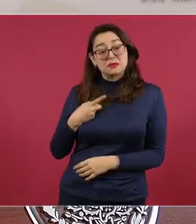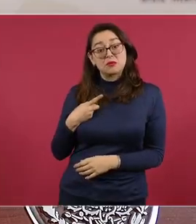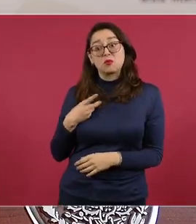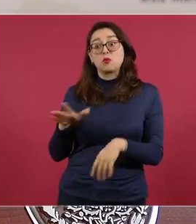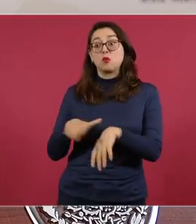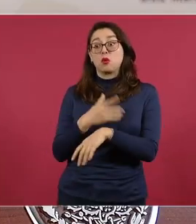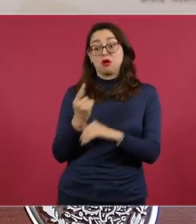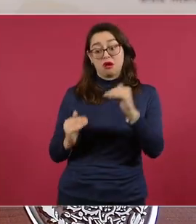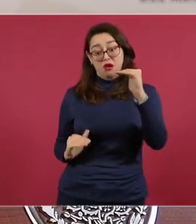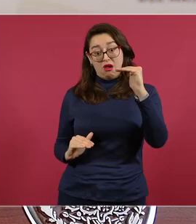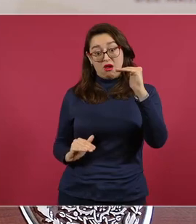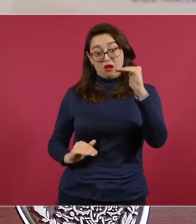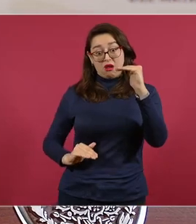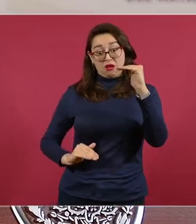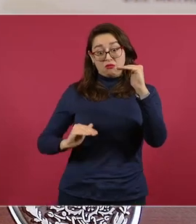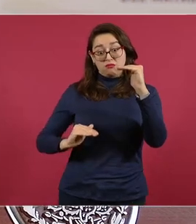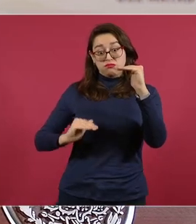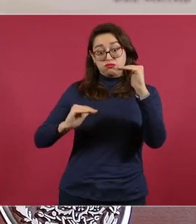aumentaban el salario,